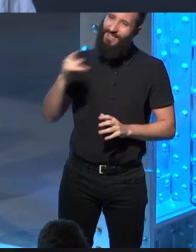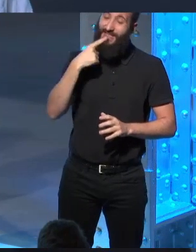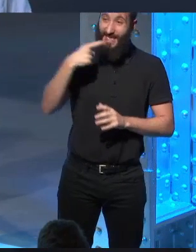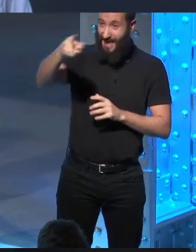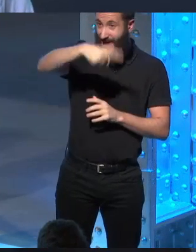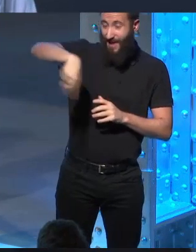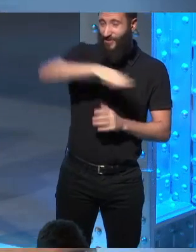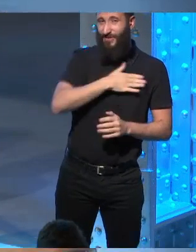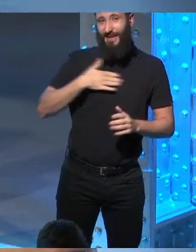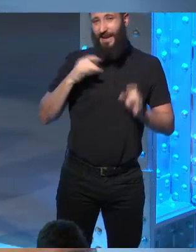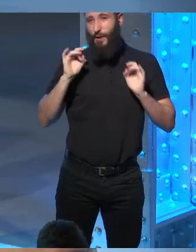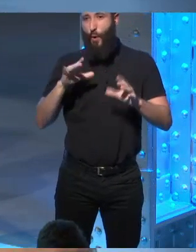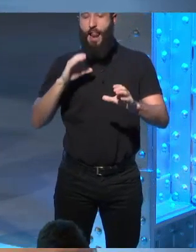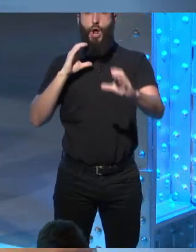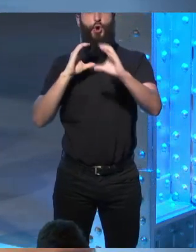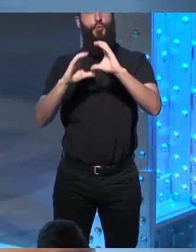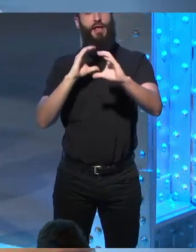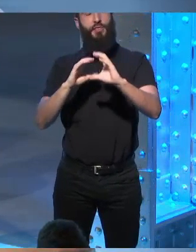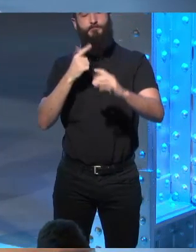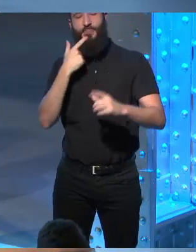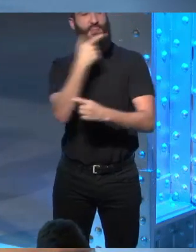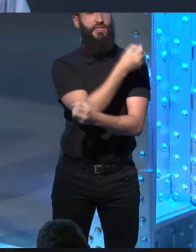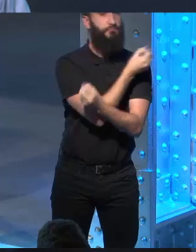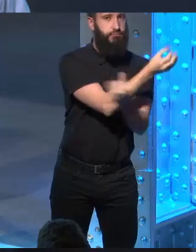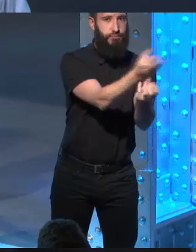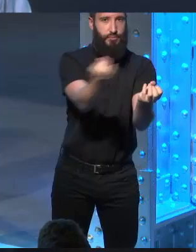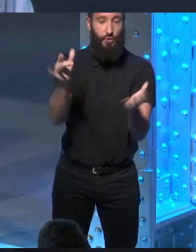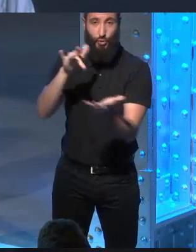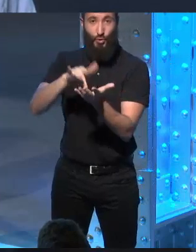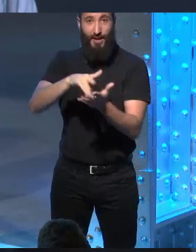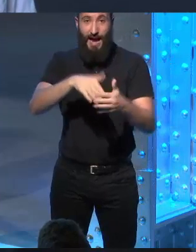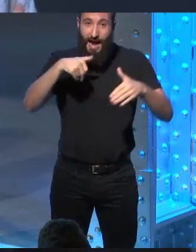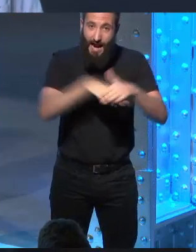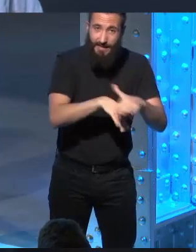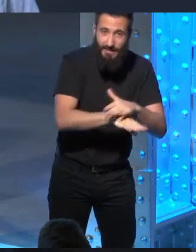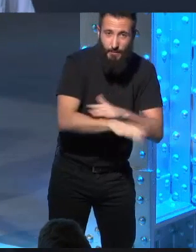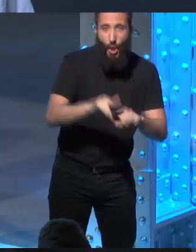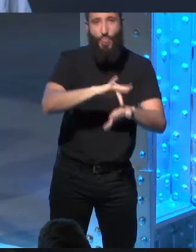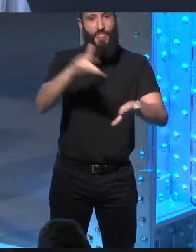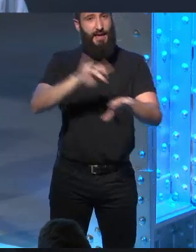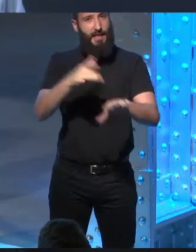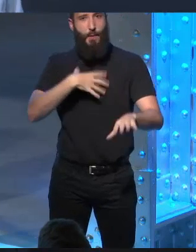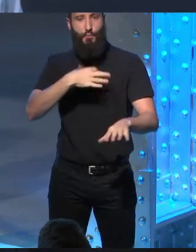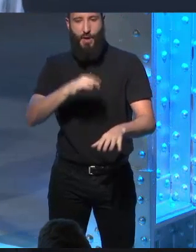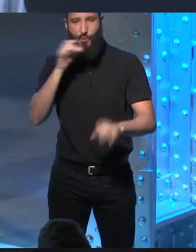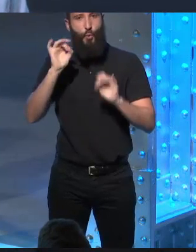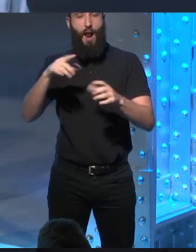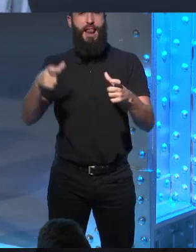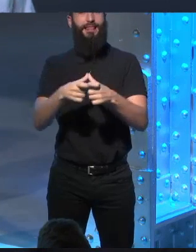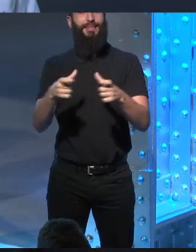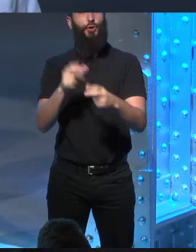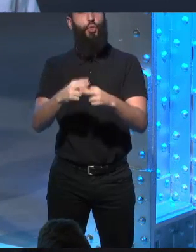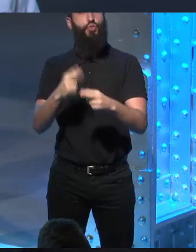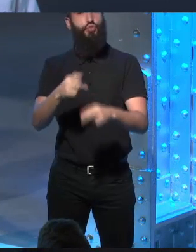quería comunicar que tienen un archivo digital muy potente con, donde está, pues es como el disco duro de España de alguna manera,